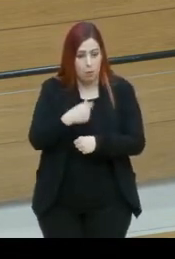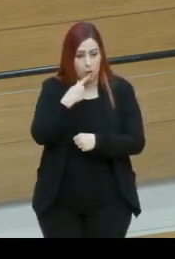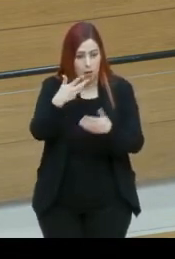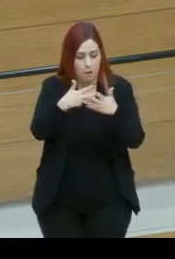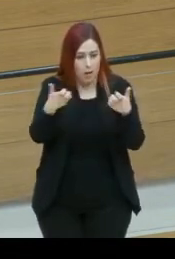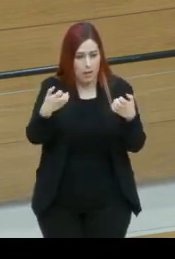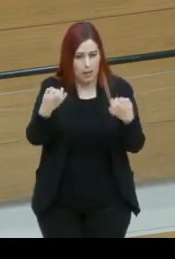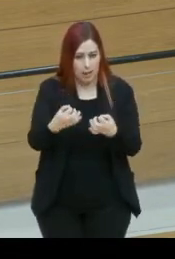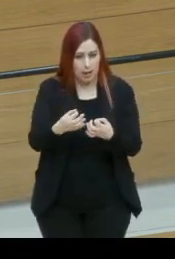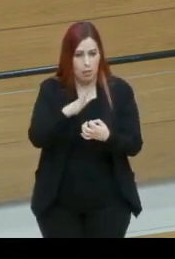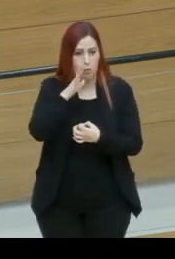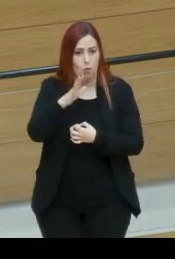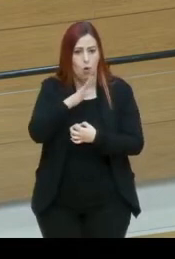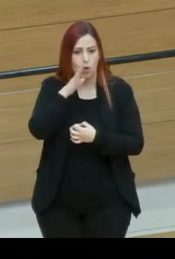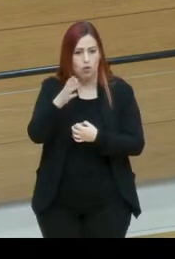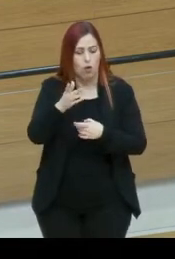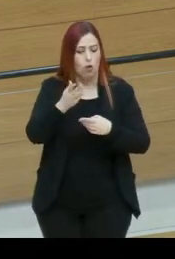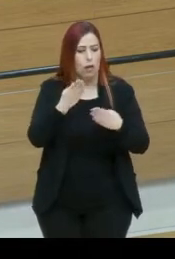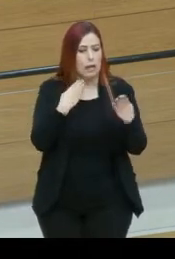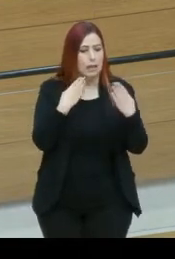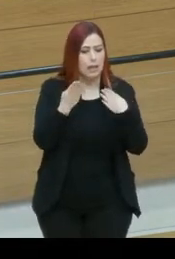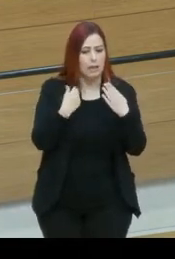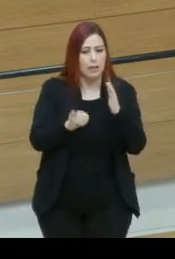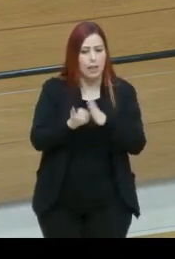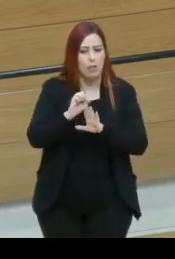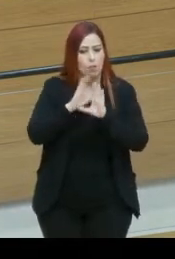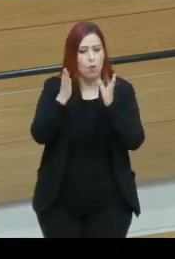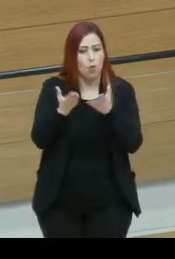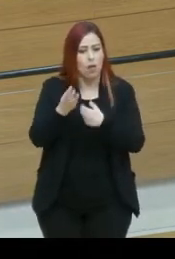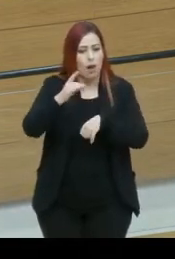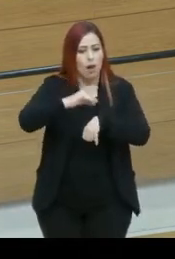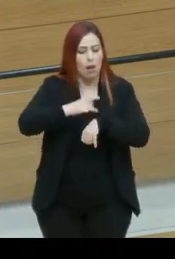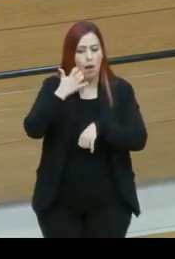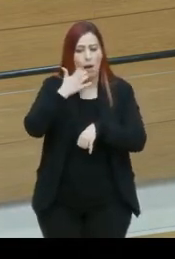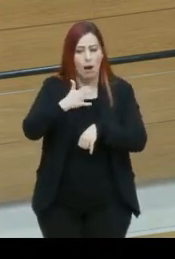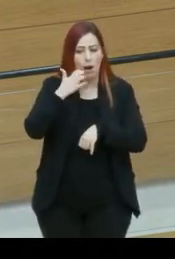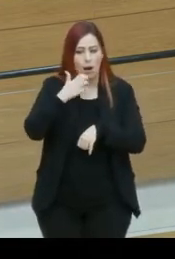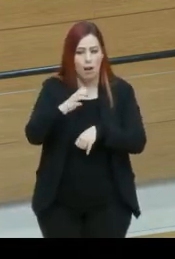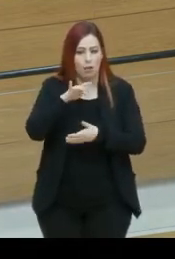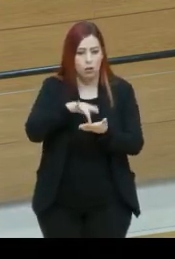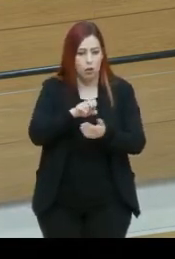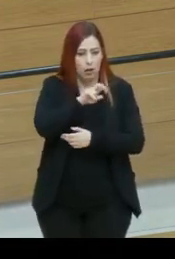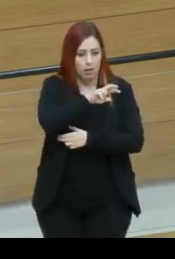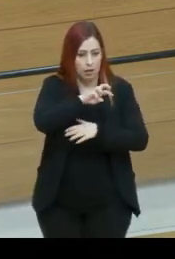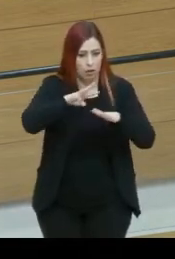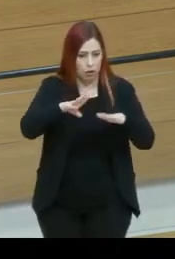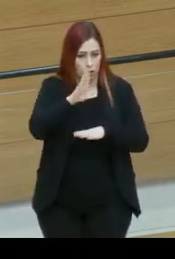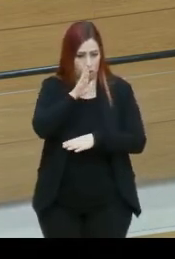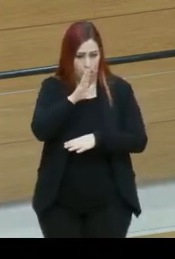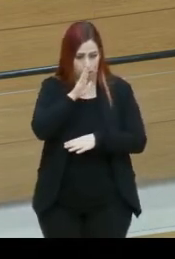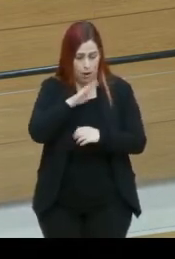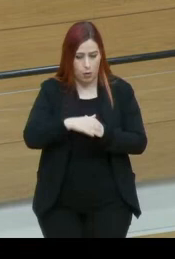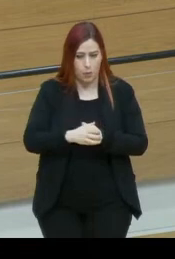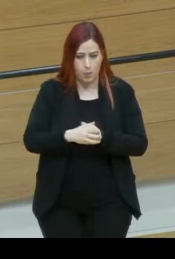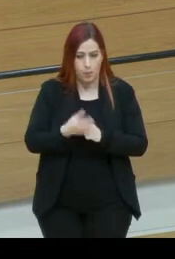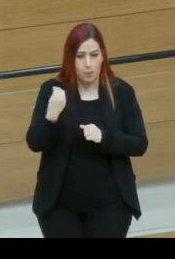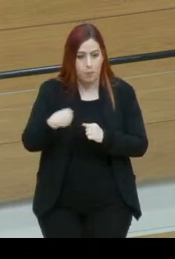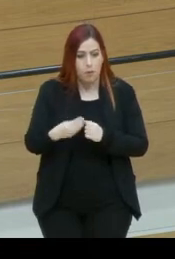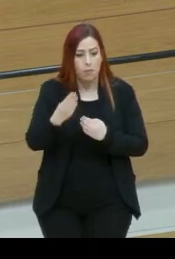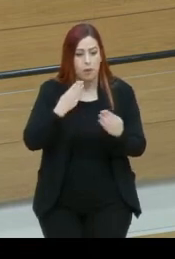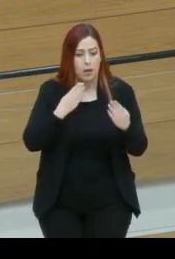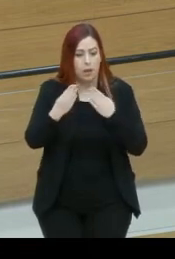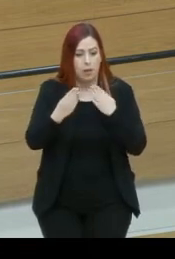con motivo de una entrevista por el Día Mundial de las Enfermedades Raras, que es el 28 de febrero, y en esa